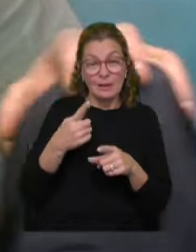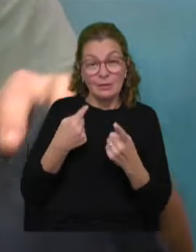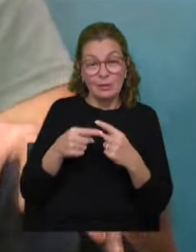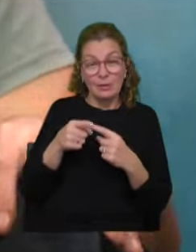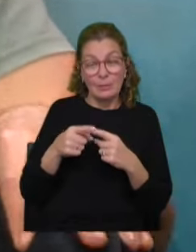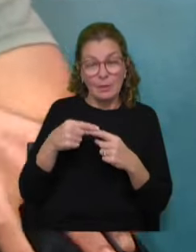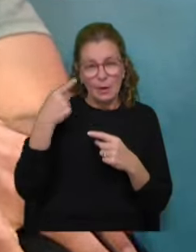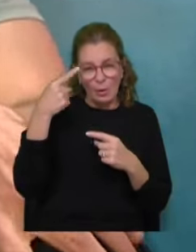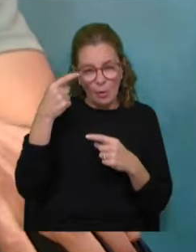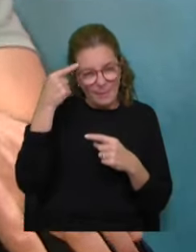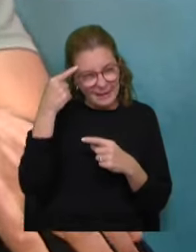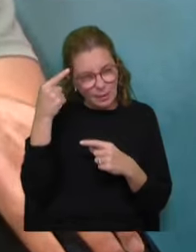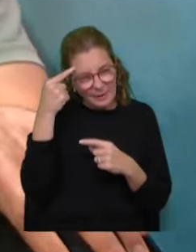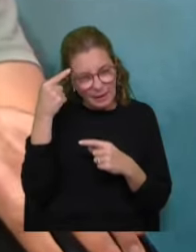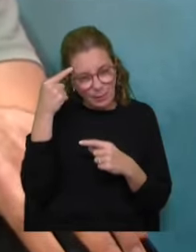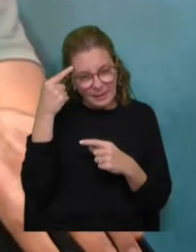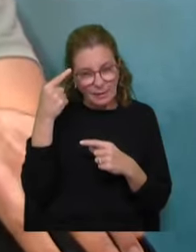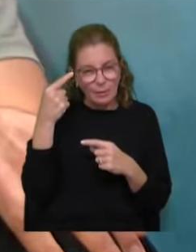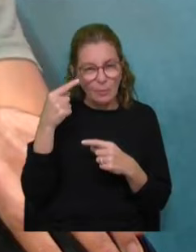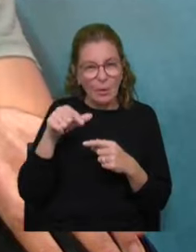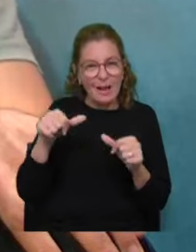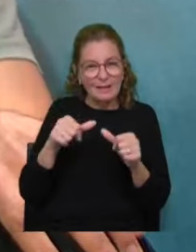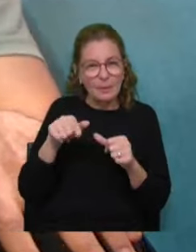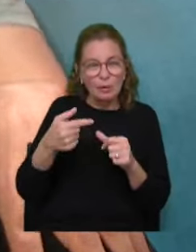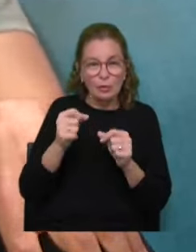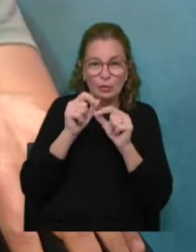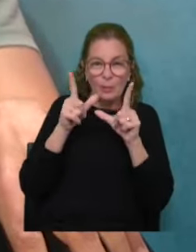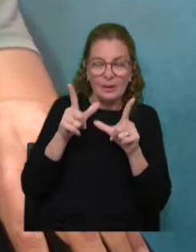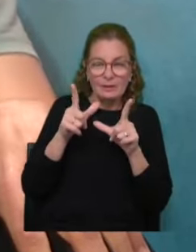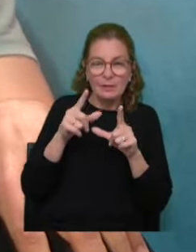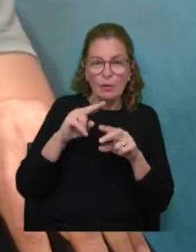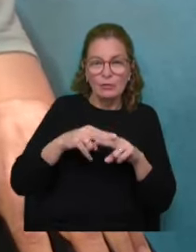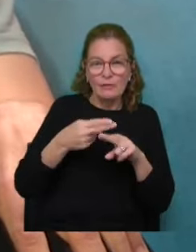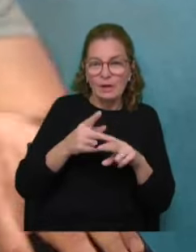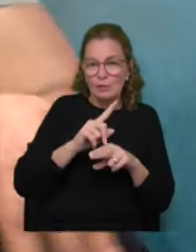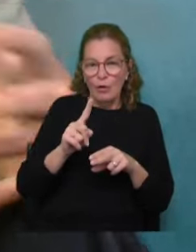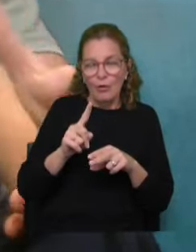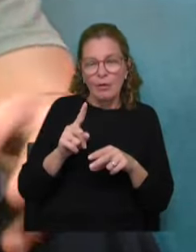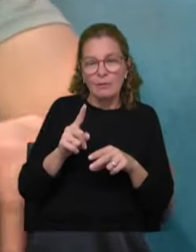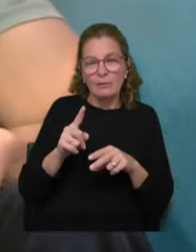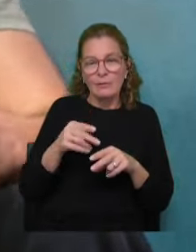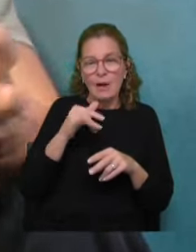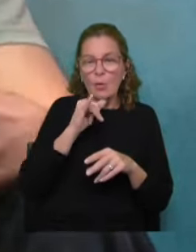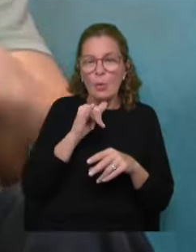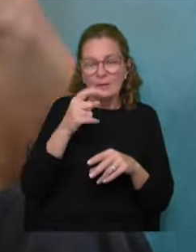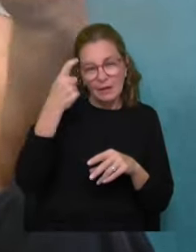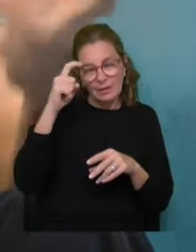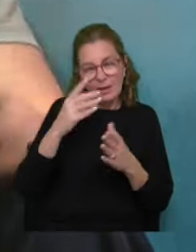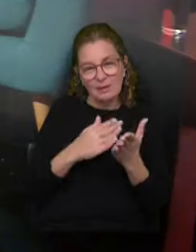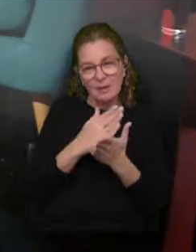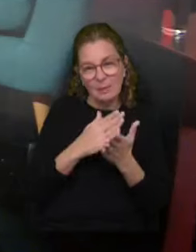el loco va craneando cómo hacerla para que el próximo sorprenda o no repetirse. Y después va, cuenta la idea y después siempre